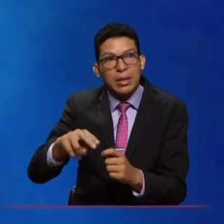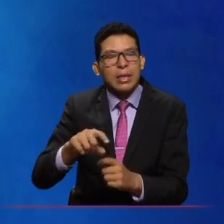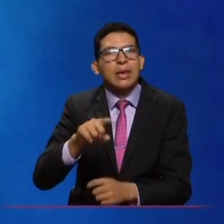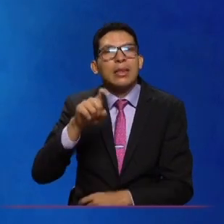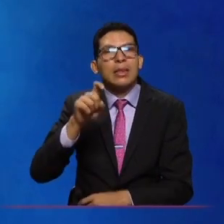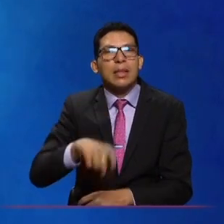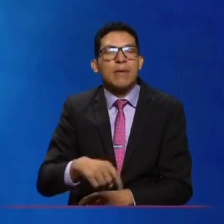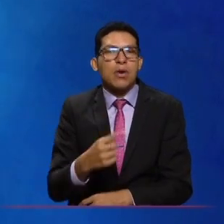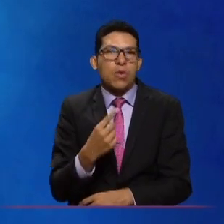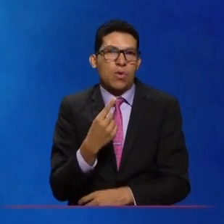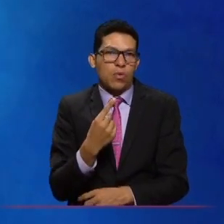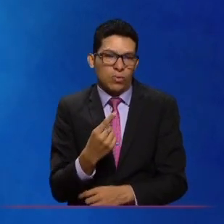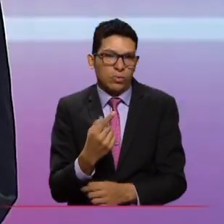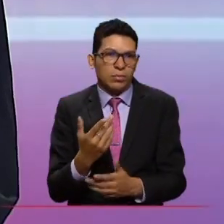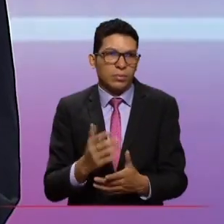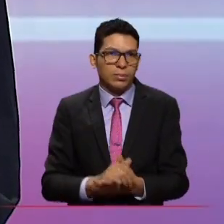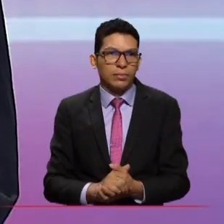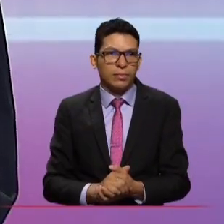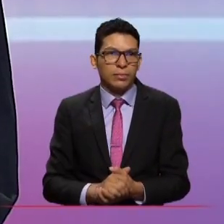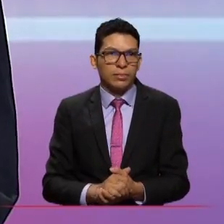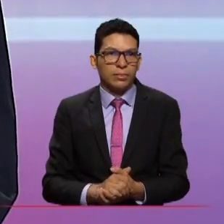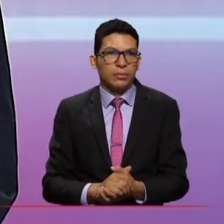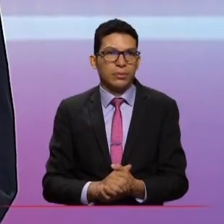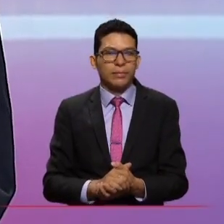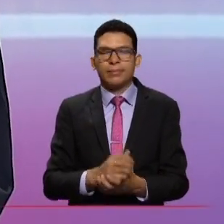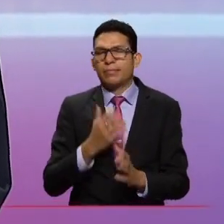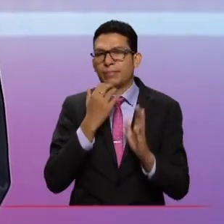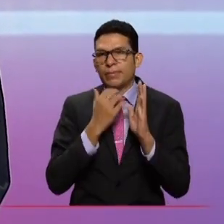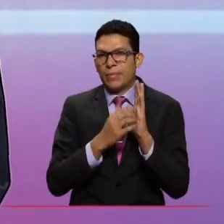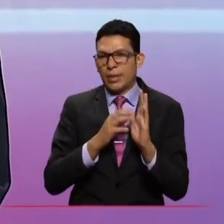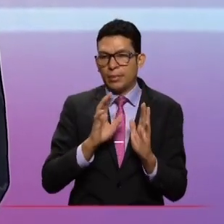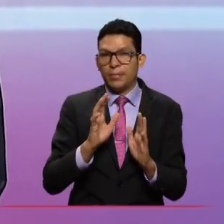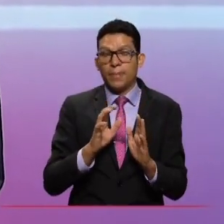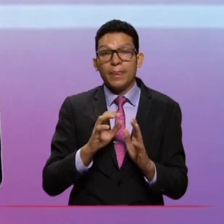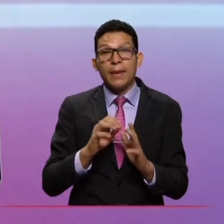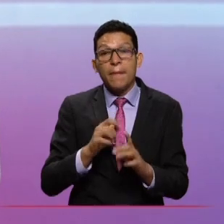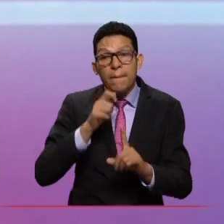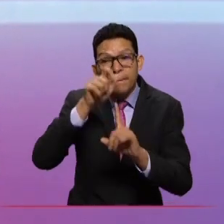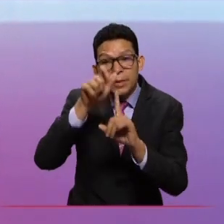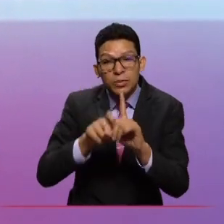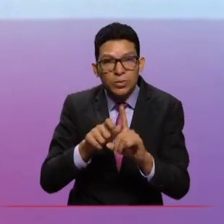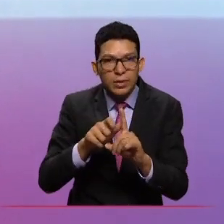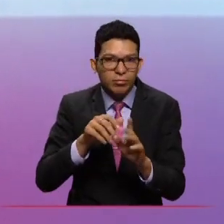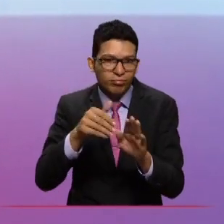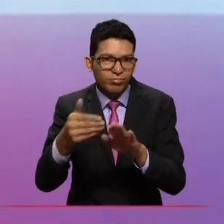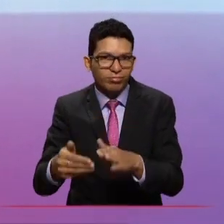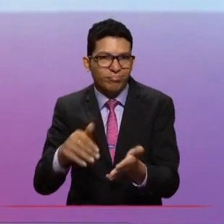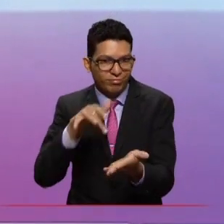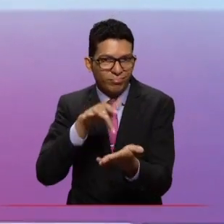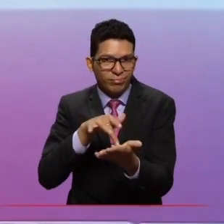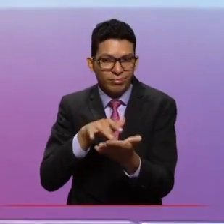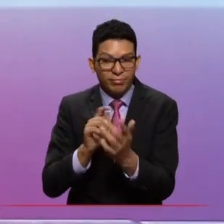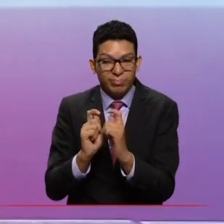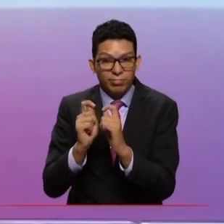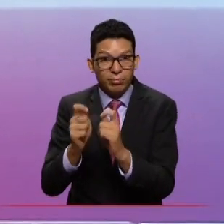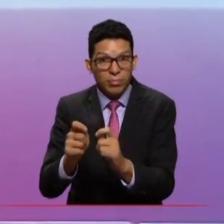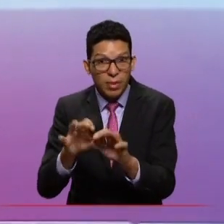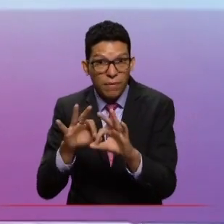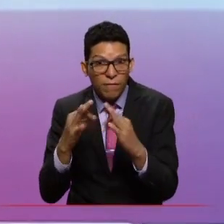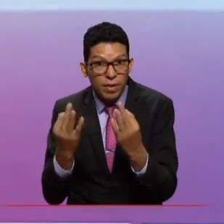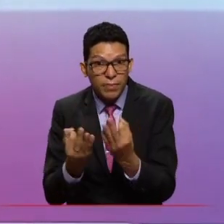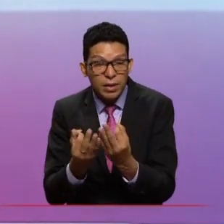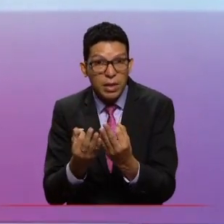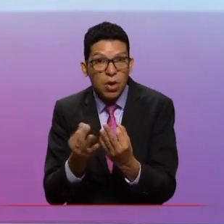beneficio de inventario. Pero venga, hablemos, por ejemplo, cuando una persona fallece, tiene deudas, ¿se las pasa a quién? ¿A su familia o